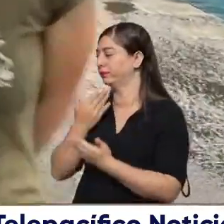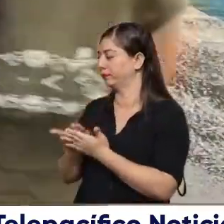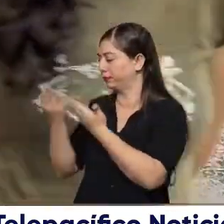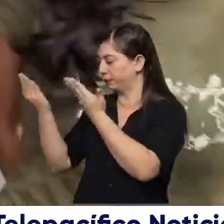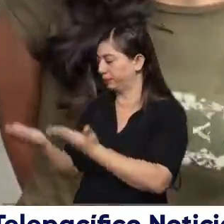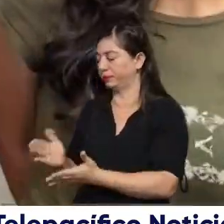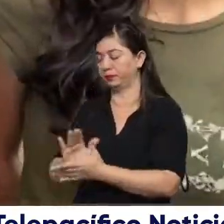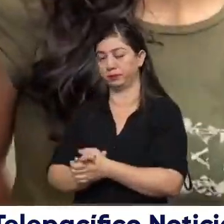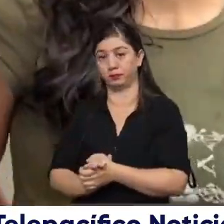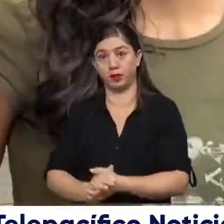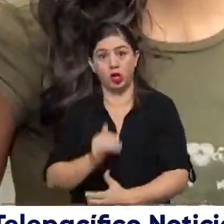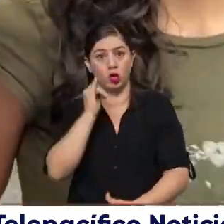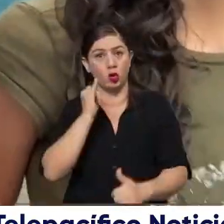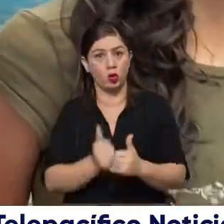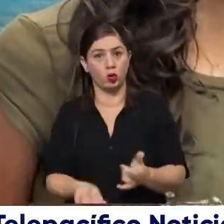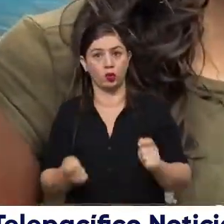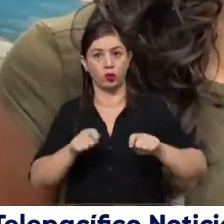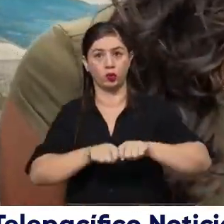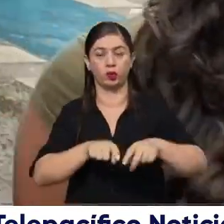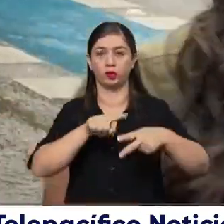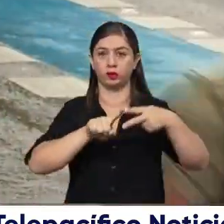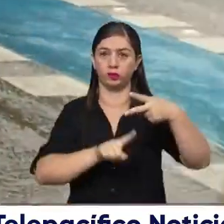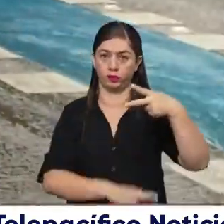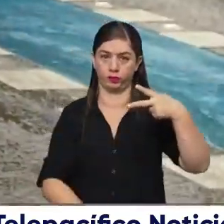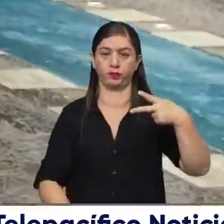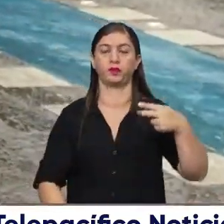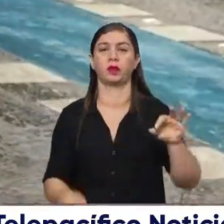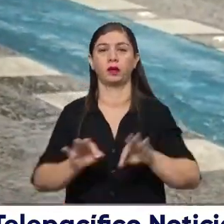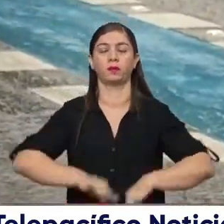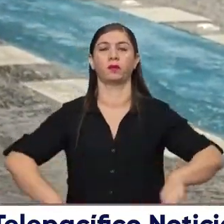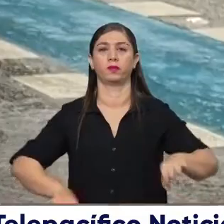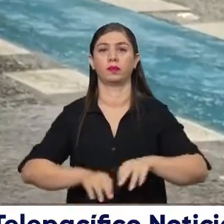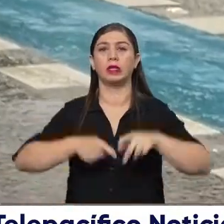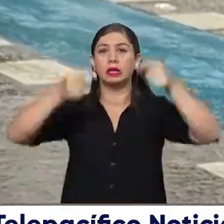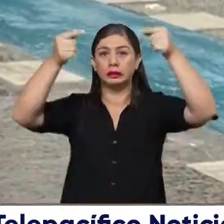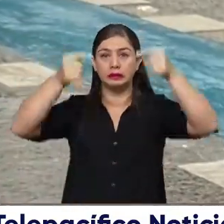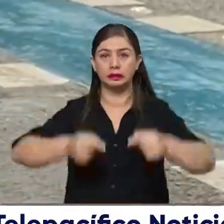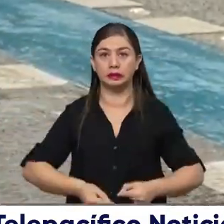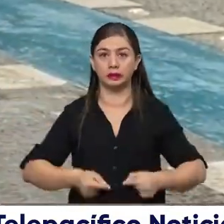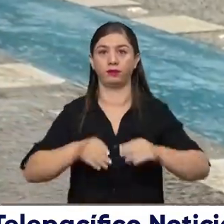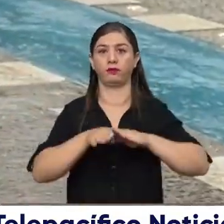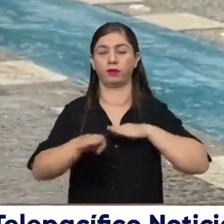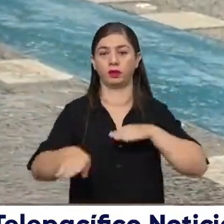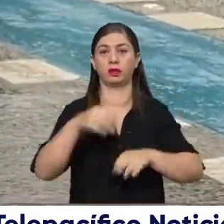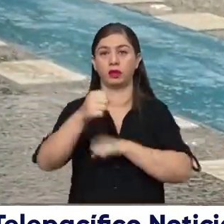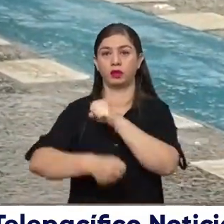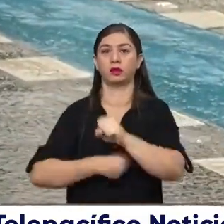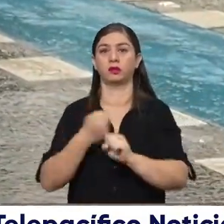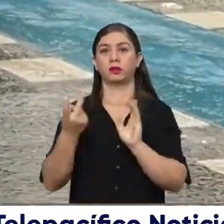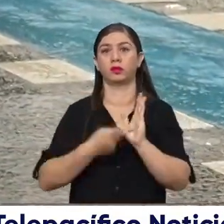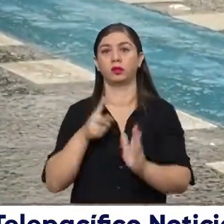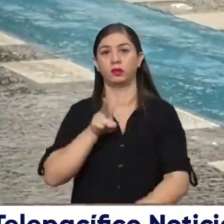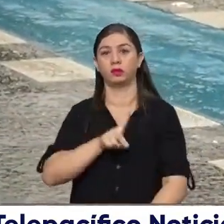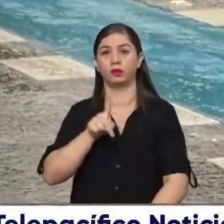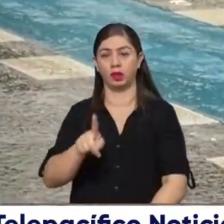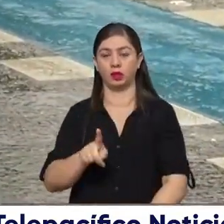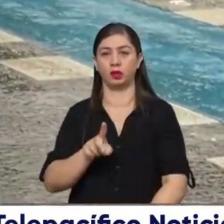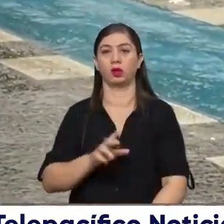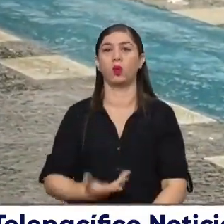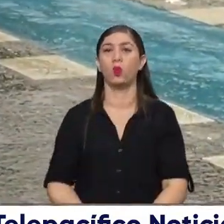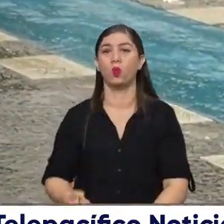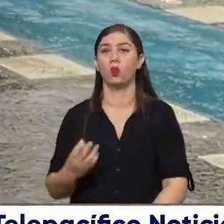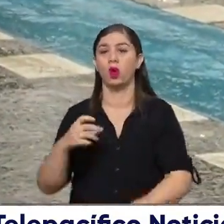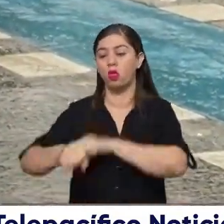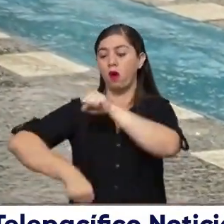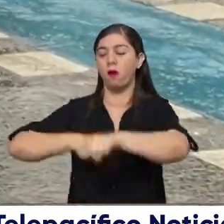para cerrar yo les quiero compartir dos datos importantes según las cifras de movilidad en el año 2021 se registraron 21